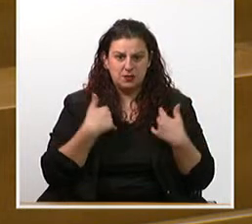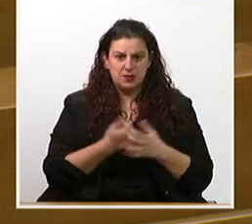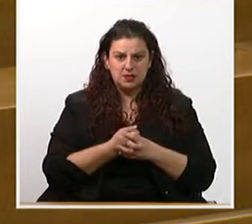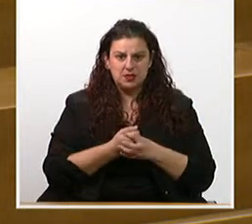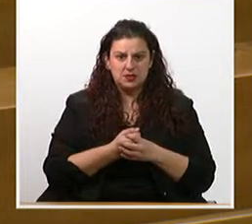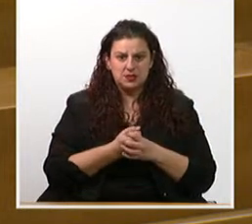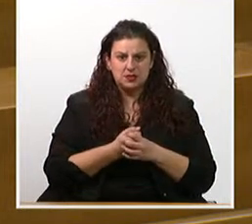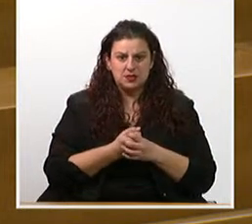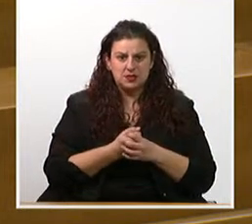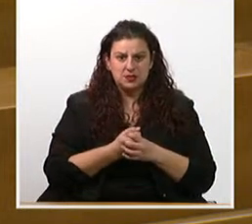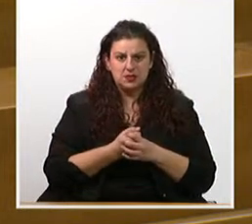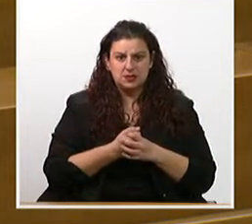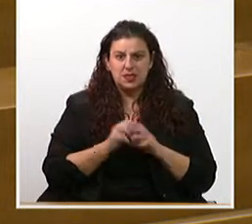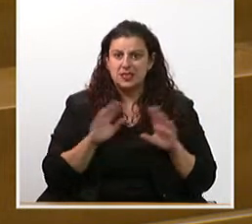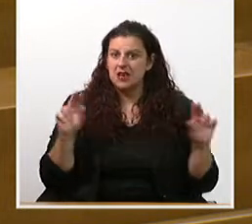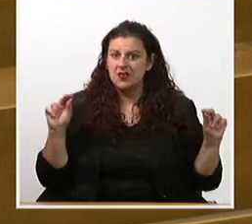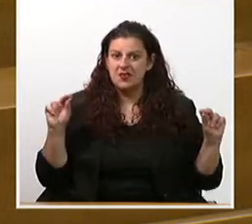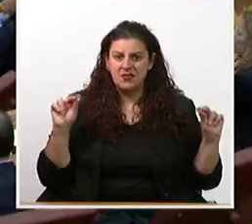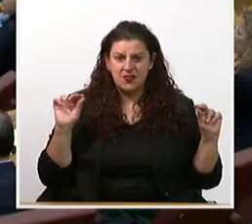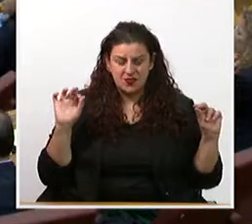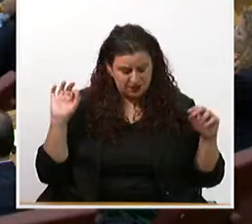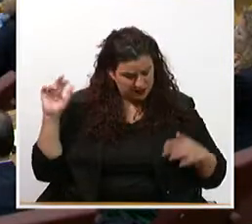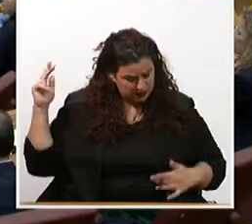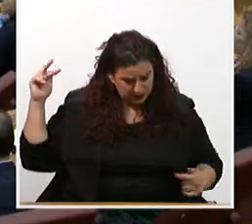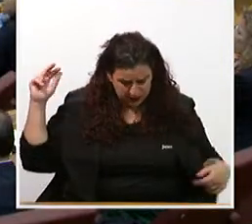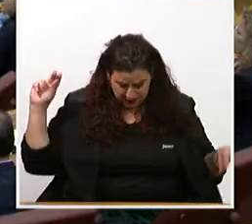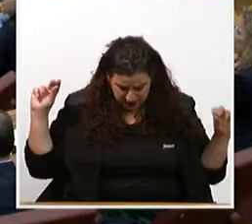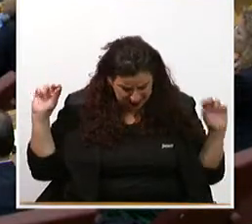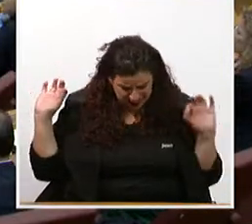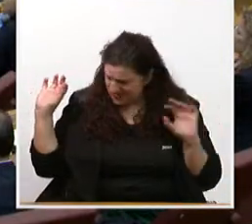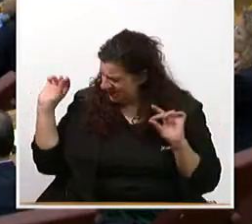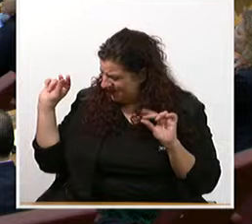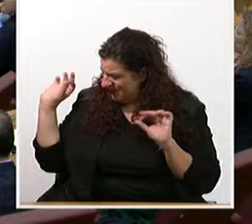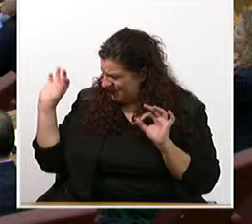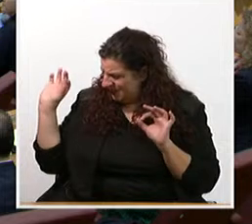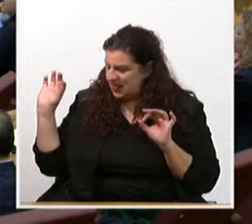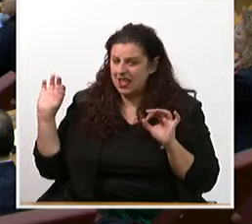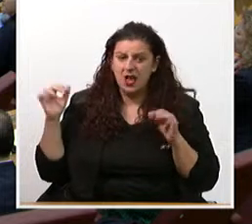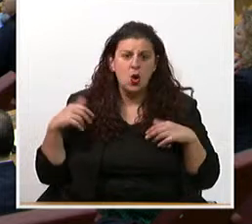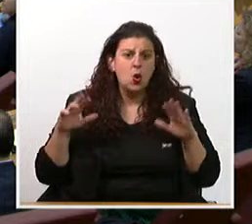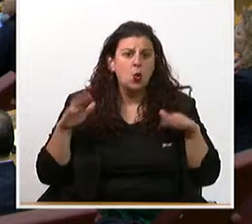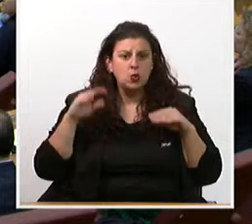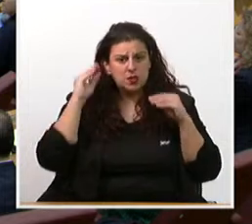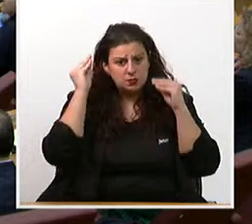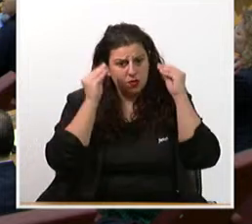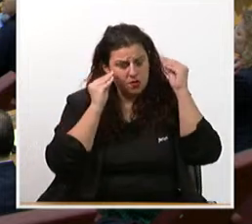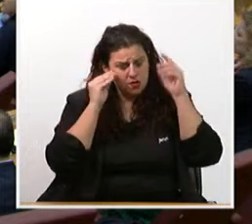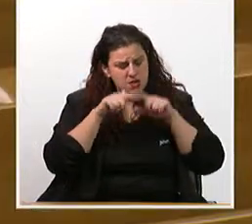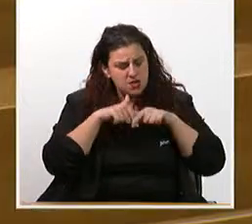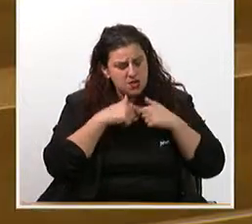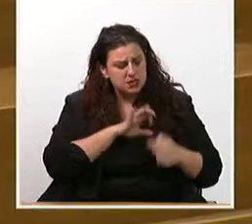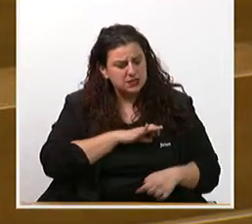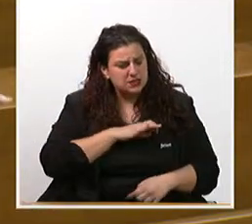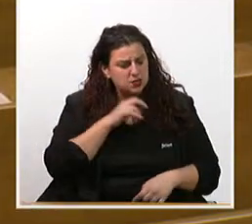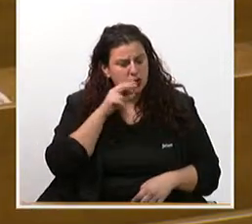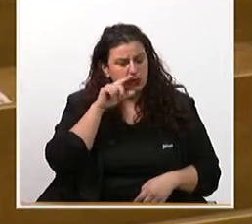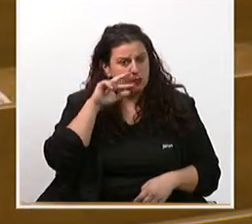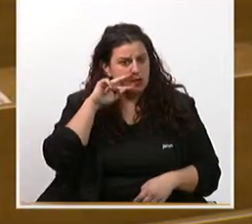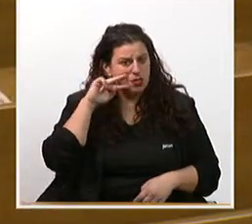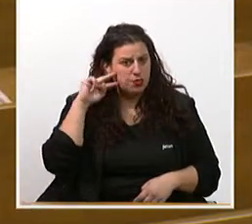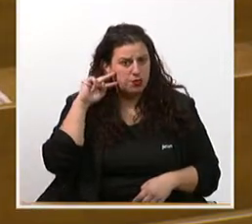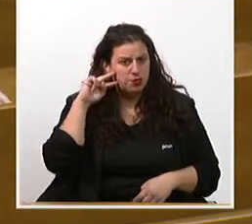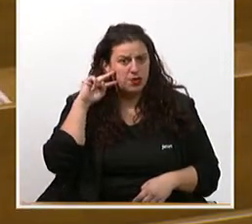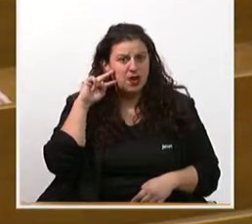una y acabe acabe una útima reflexión señorón señor